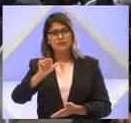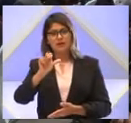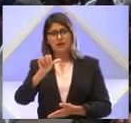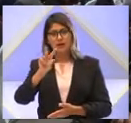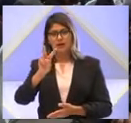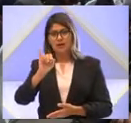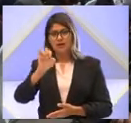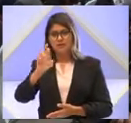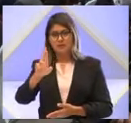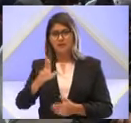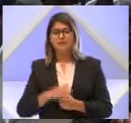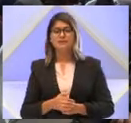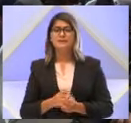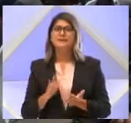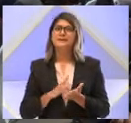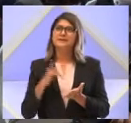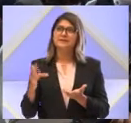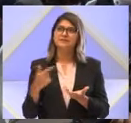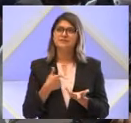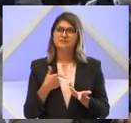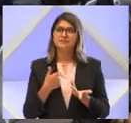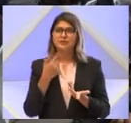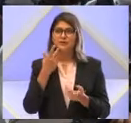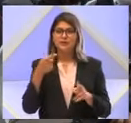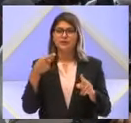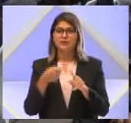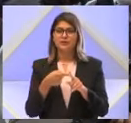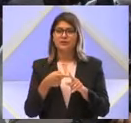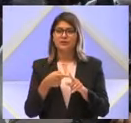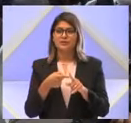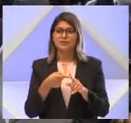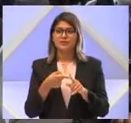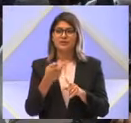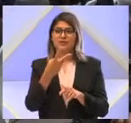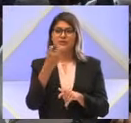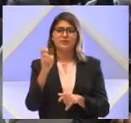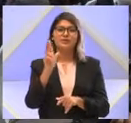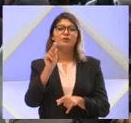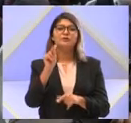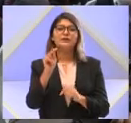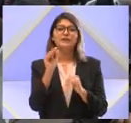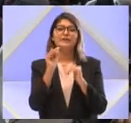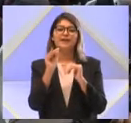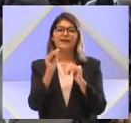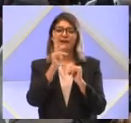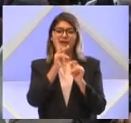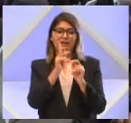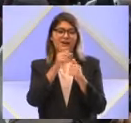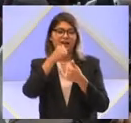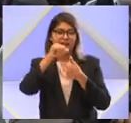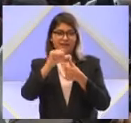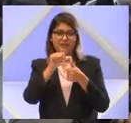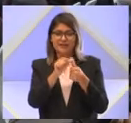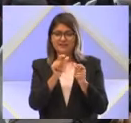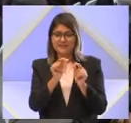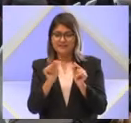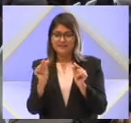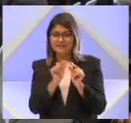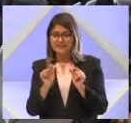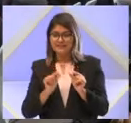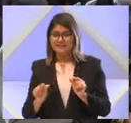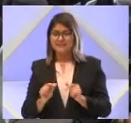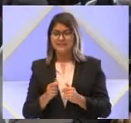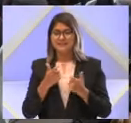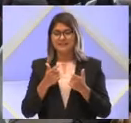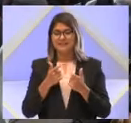gracias trata de darle comentario final en 280 caracteres gramos no más que bueno antes eran 140